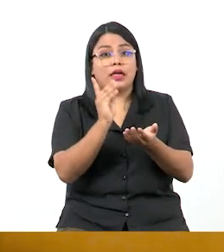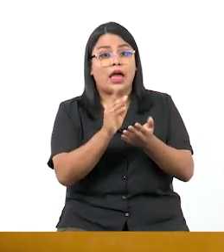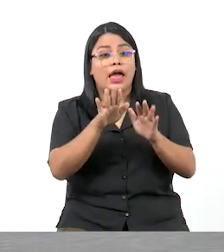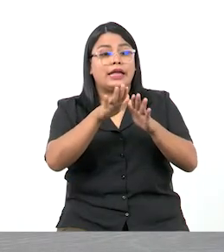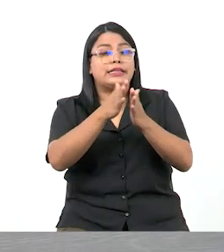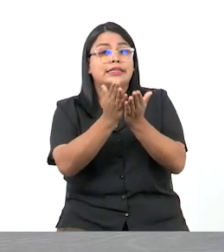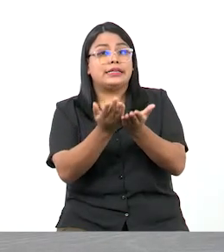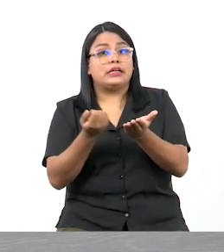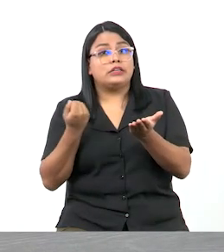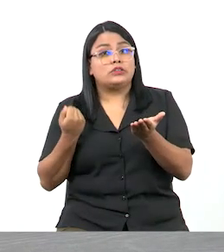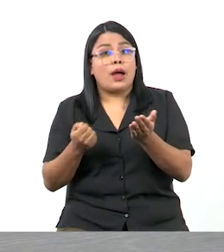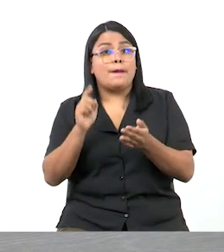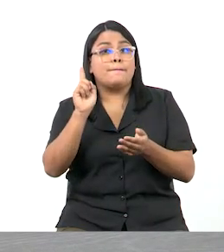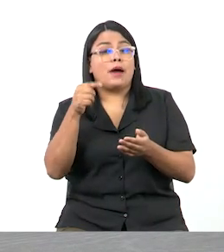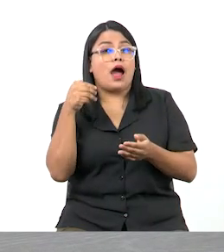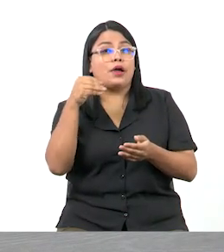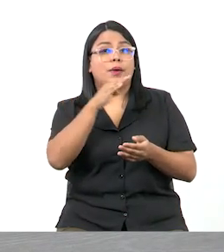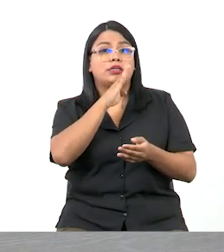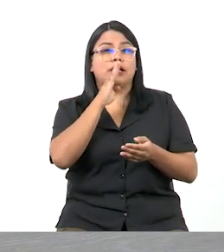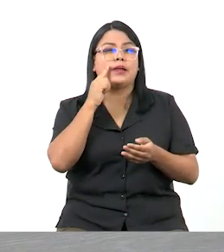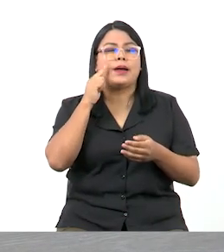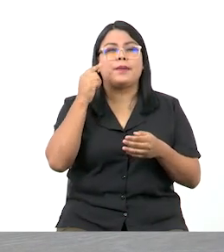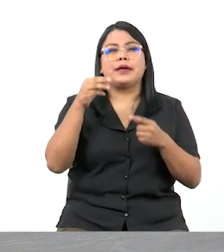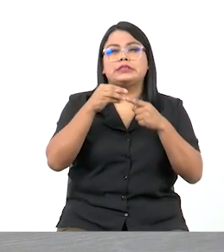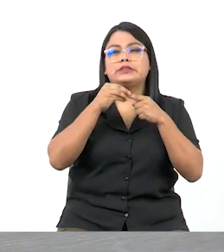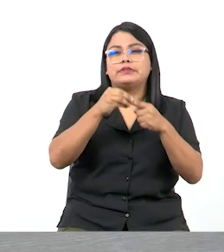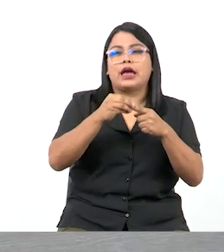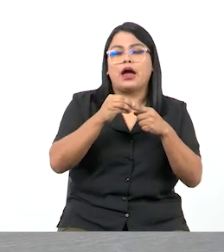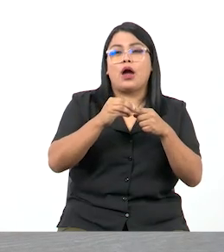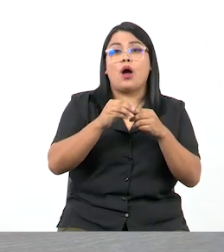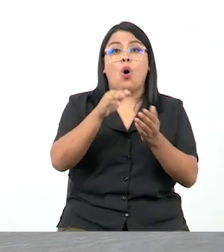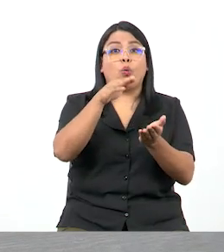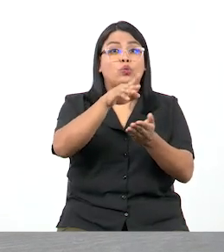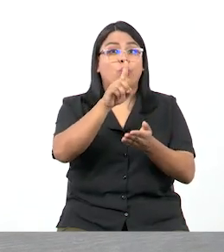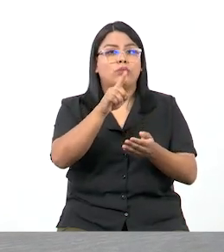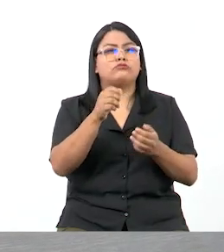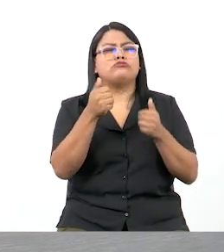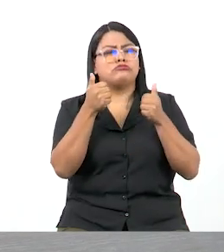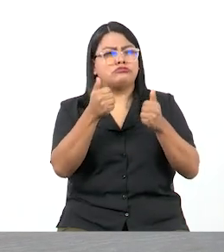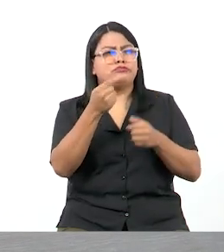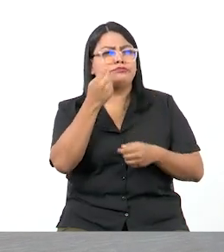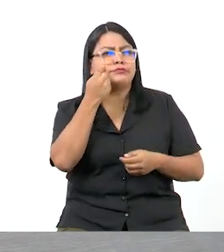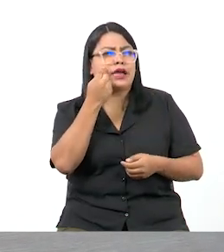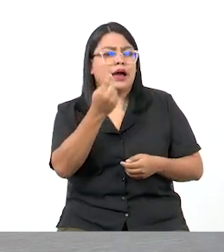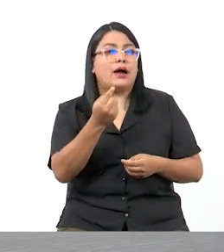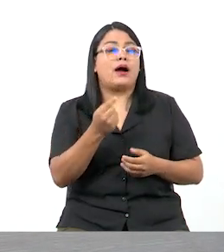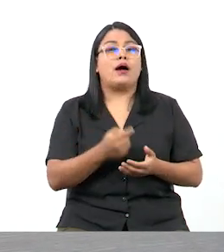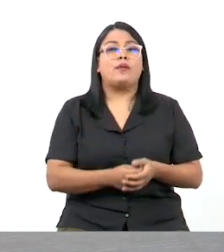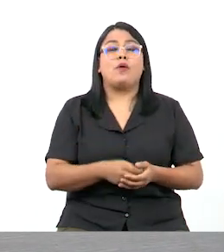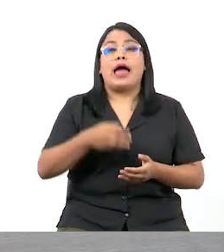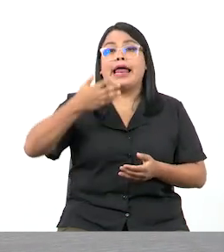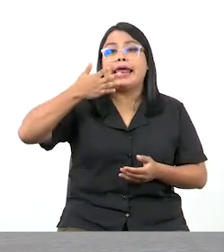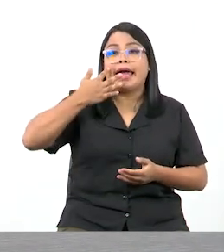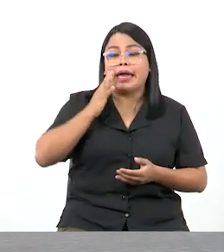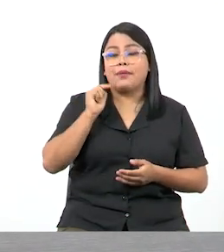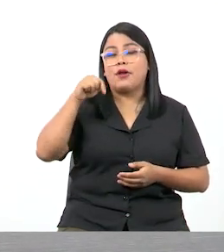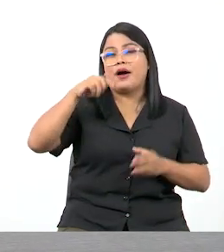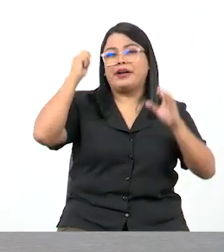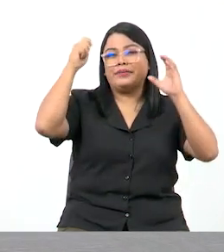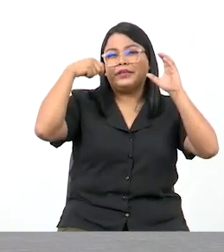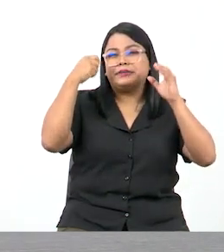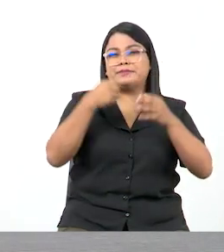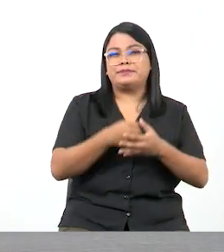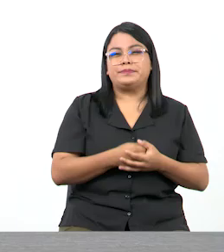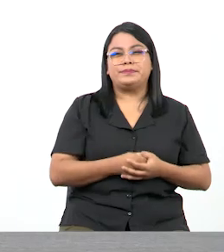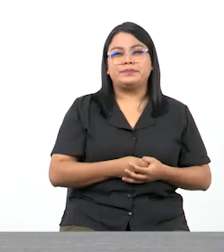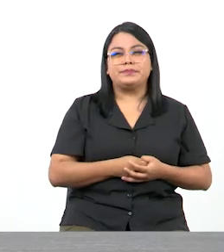esta secuencia didáctica en el libro de texto de primer año de bachillerato, específicamente en la unidad 1. Me parece muy bien, Oliver. Veamos